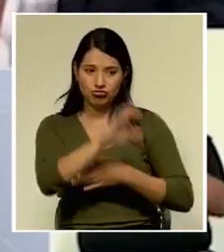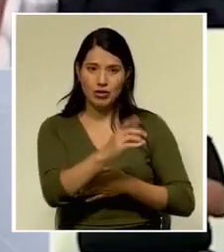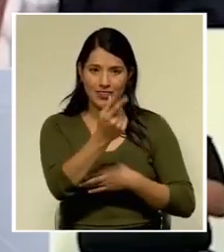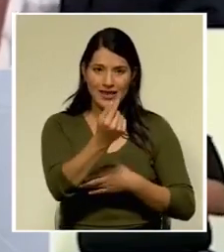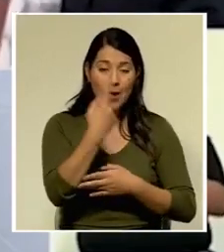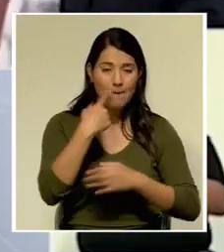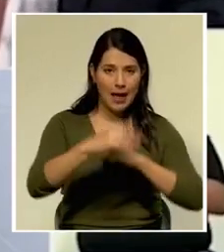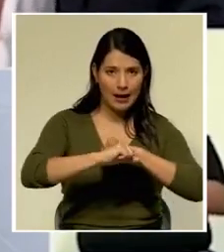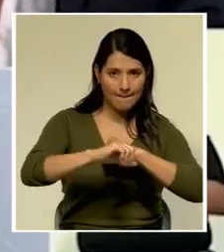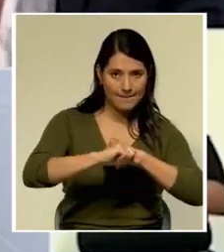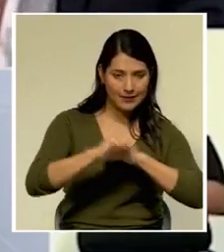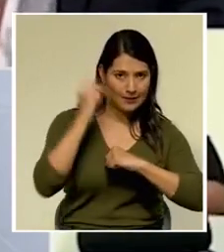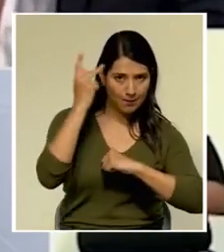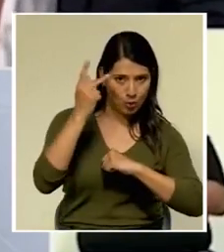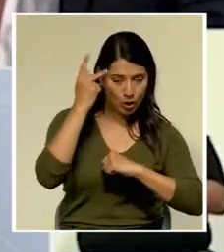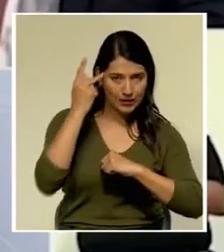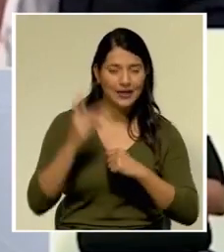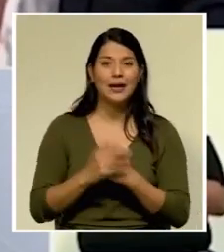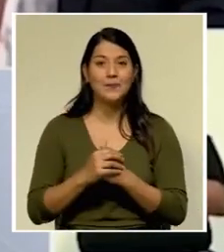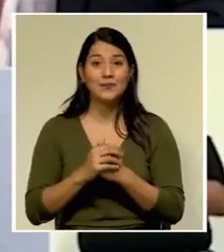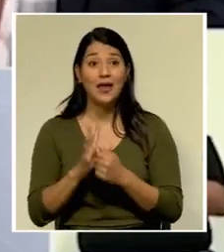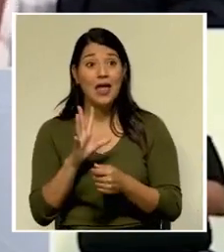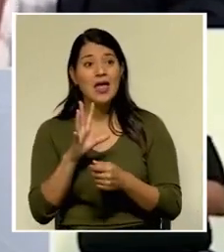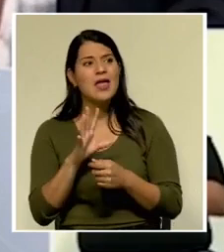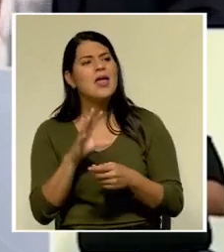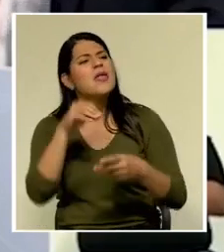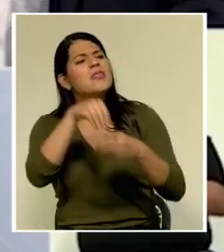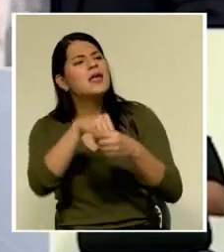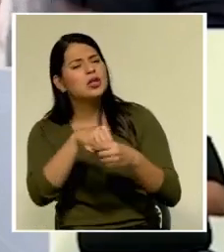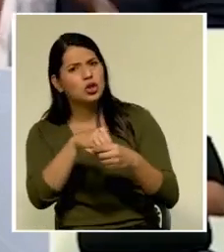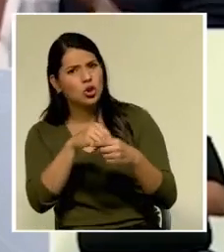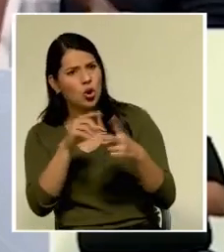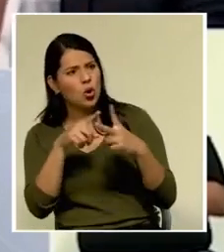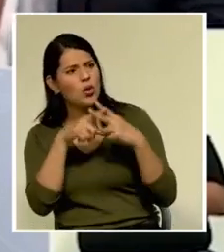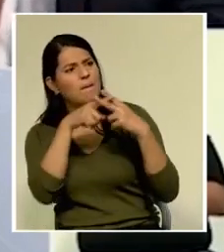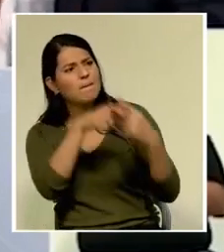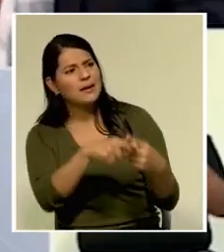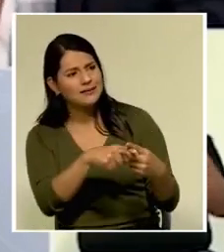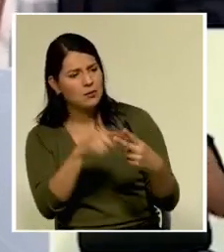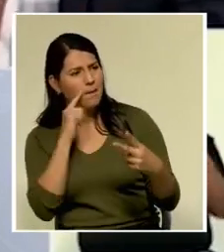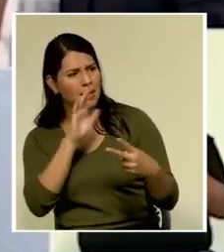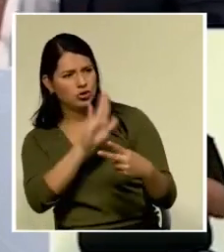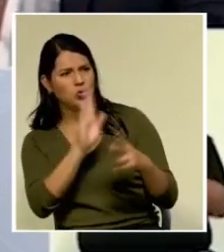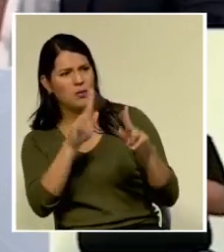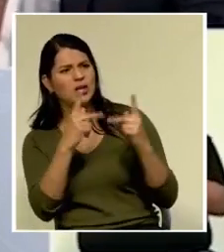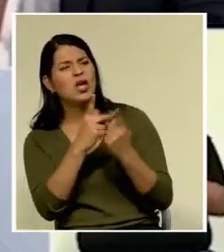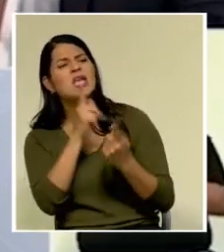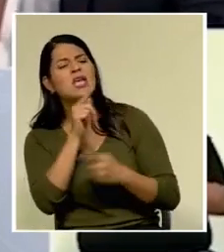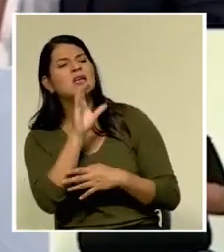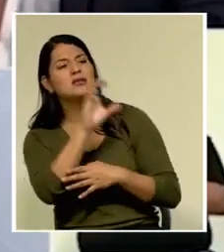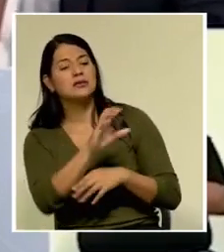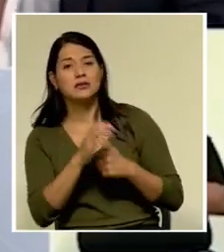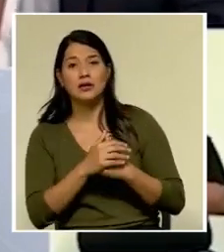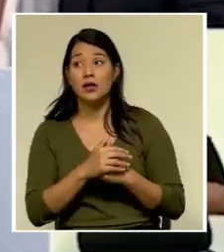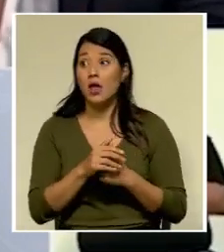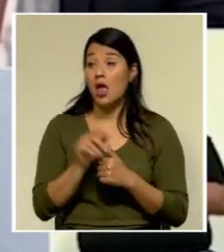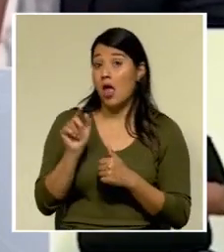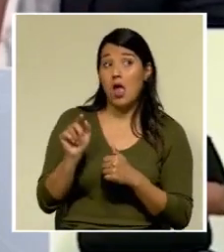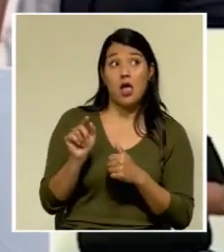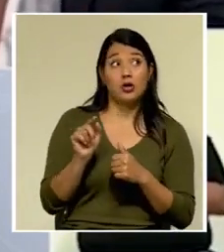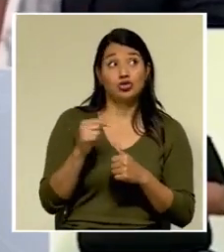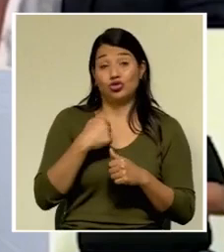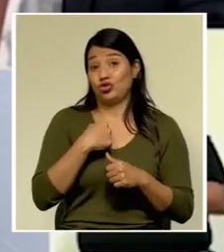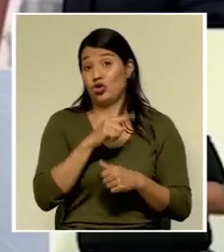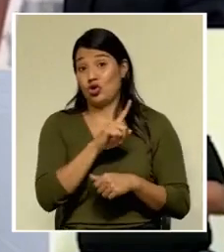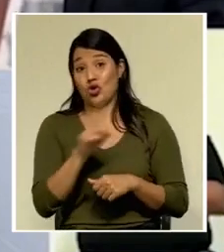campaña política. Dentro de ese fideicomiso, ¿quiénes estaban, qué empresarios pusieron dinero? Es que ese fideicomiso yo no tengo